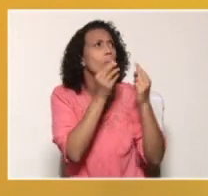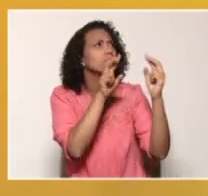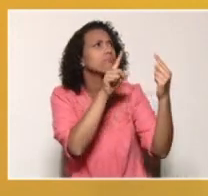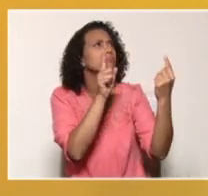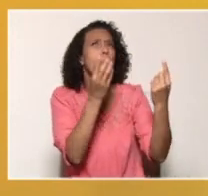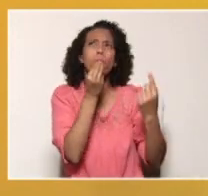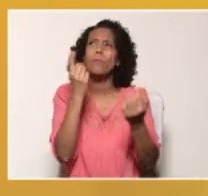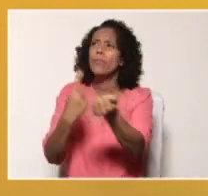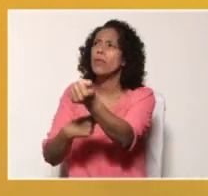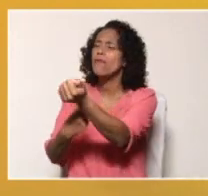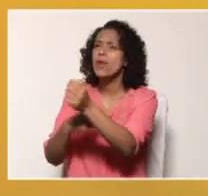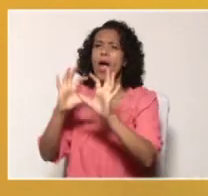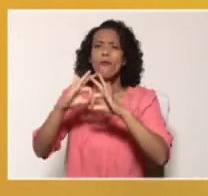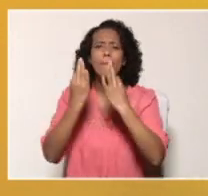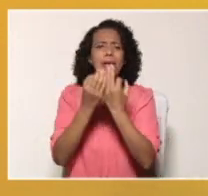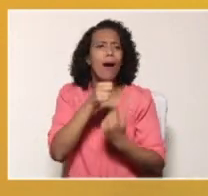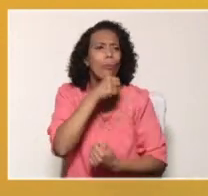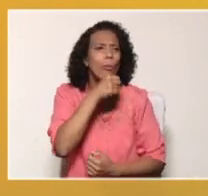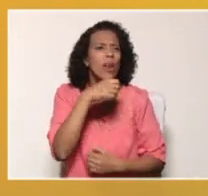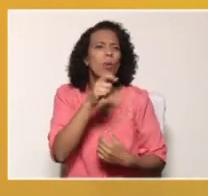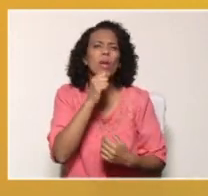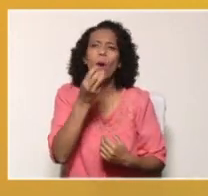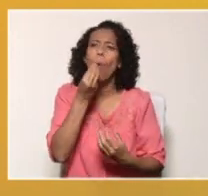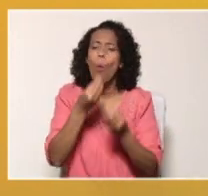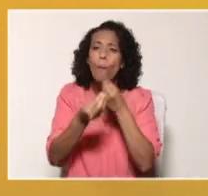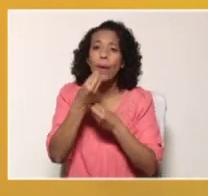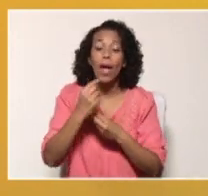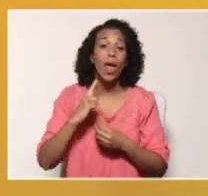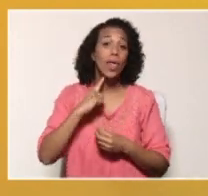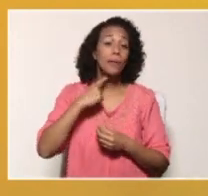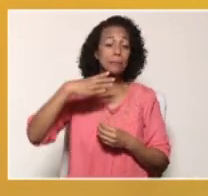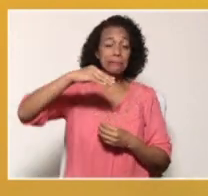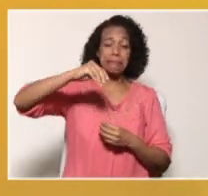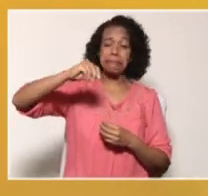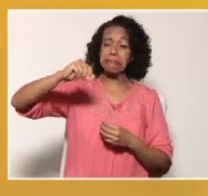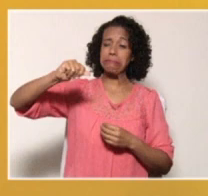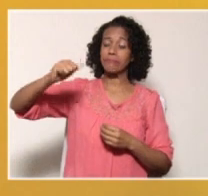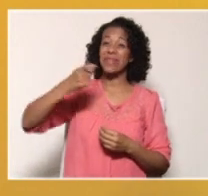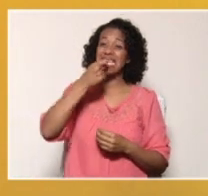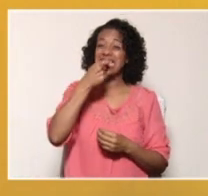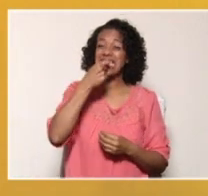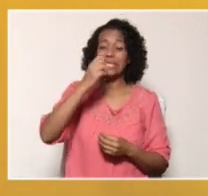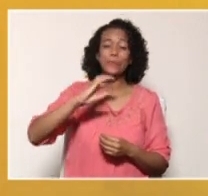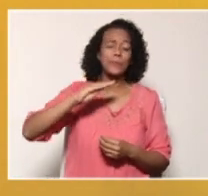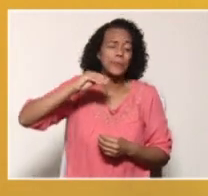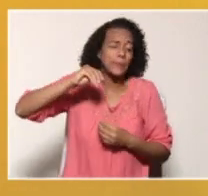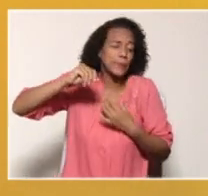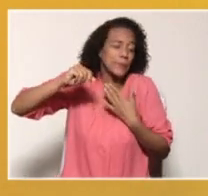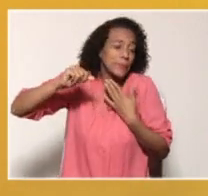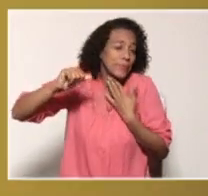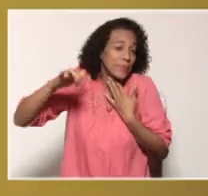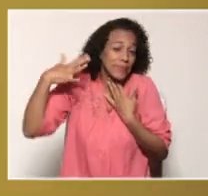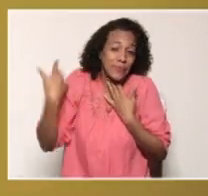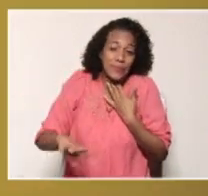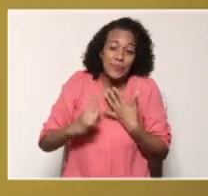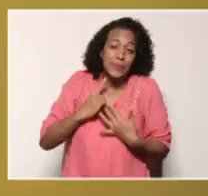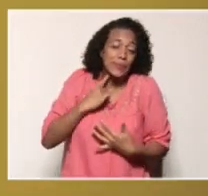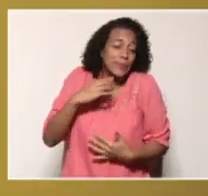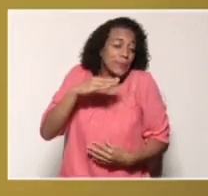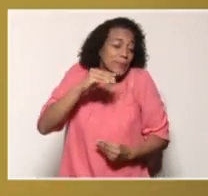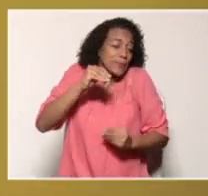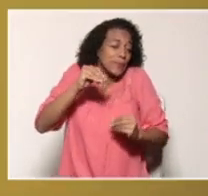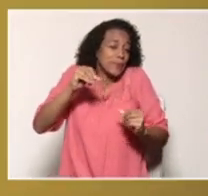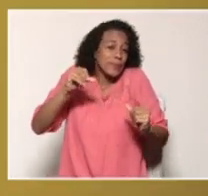qué comen los hermanos, qué come la familia. Aquí tenemos el limón, que en este caso está verde y es ácido. Tú le